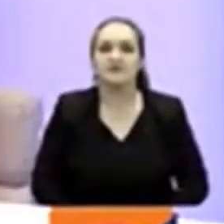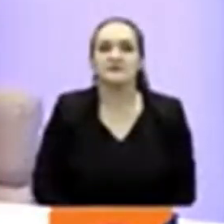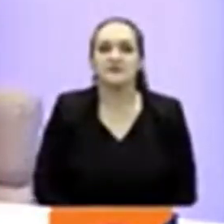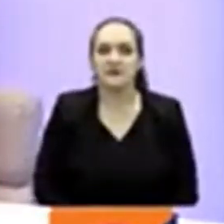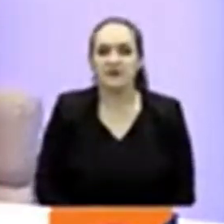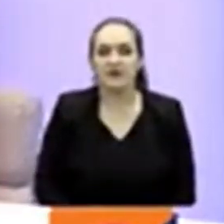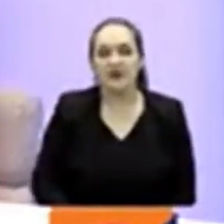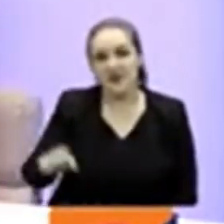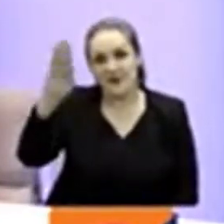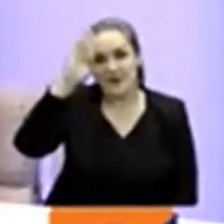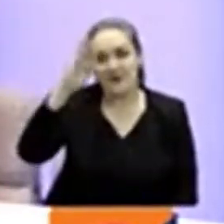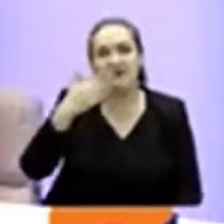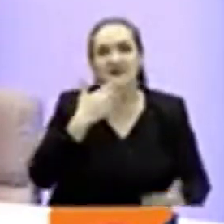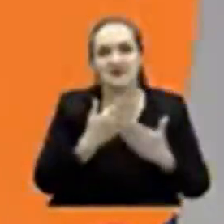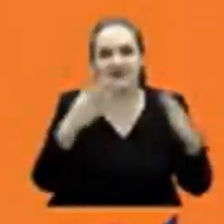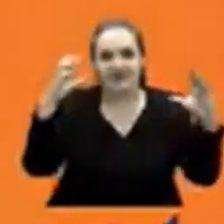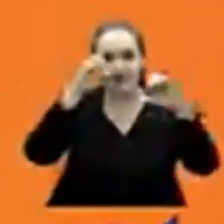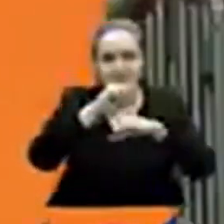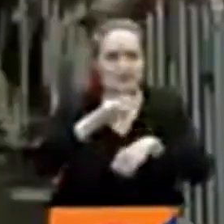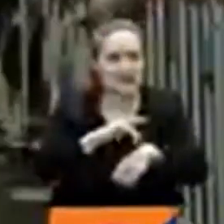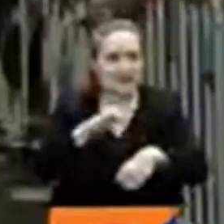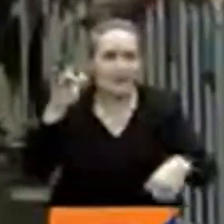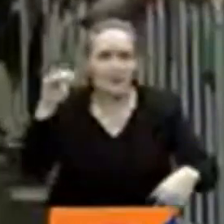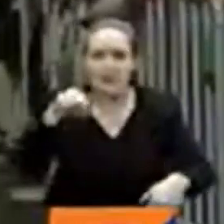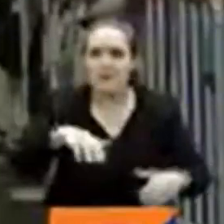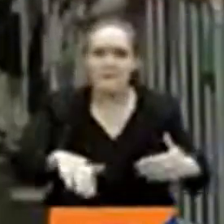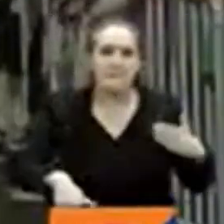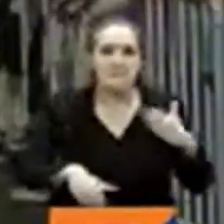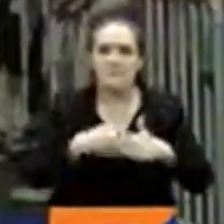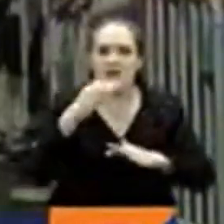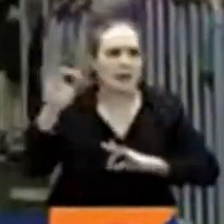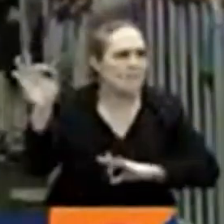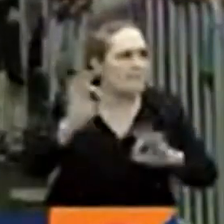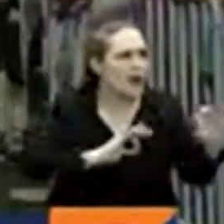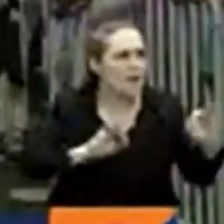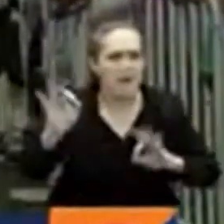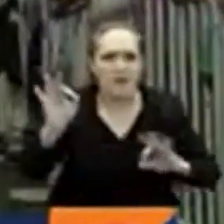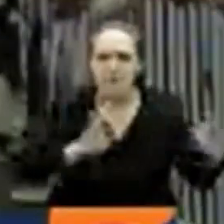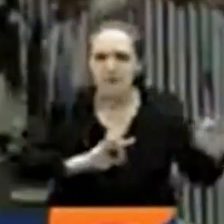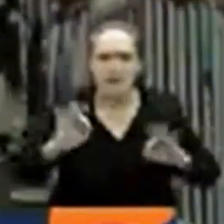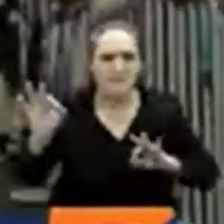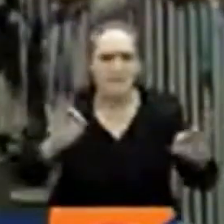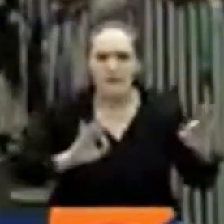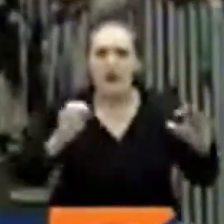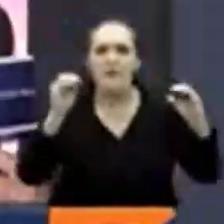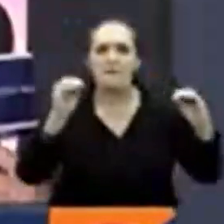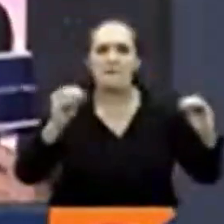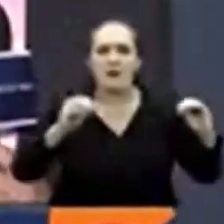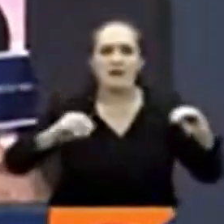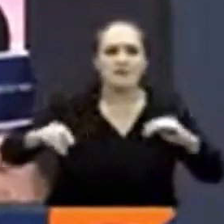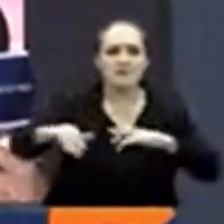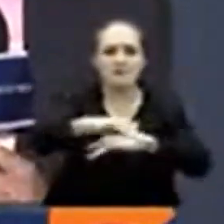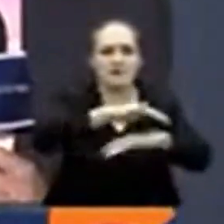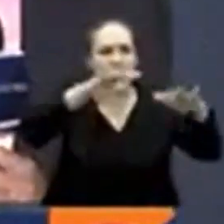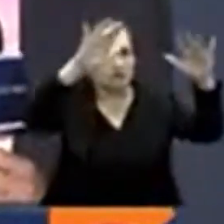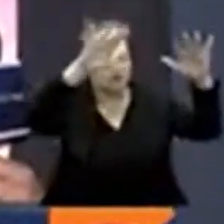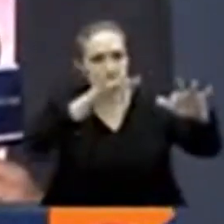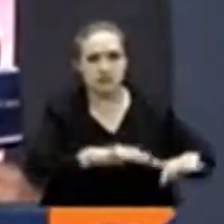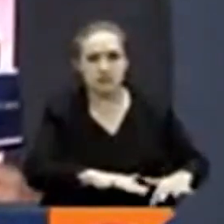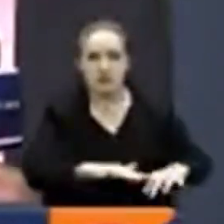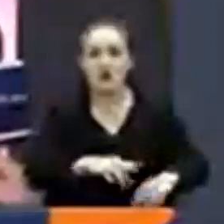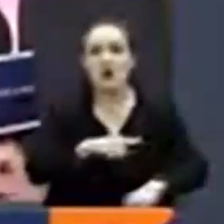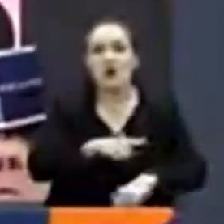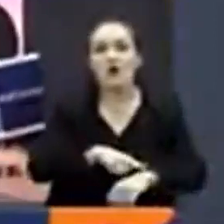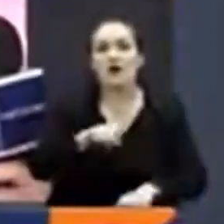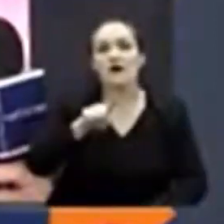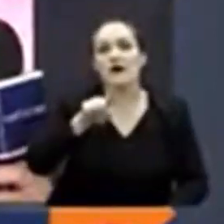Hola, Damaris, muy buenas noches. Desde muy temprano inició este operativo de implosión del edificio Continental Towers. A partir de las 10:35